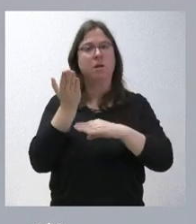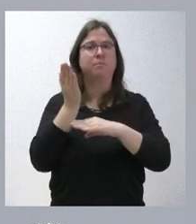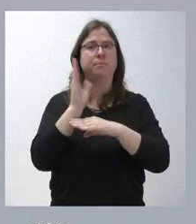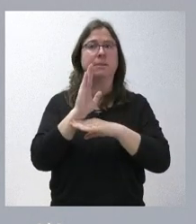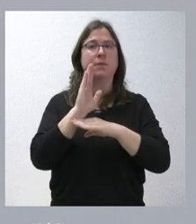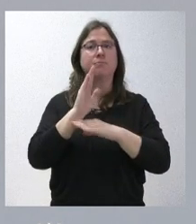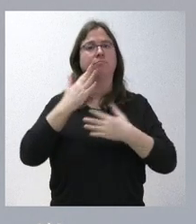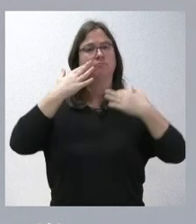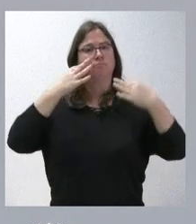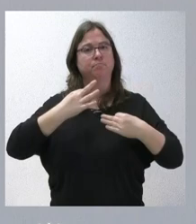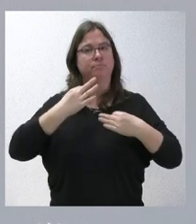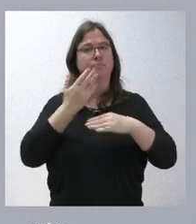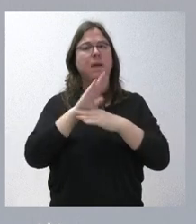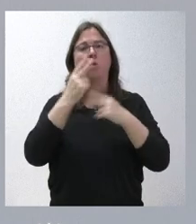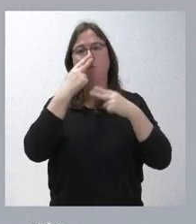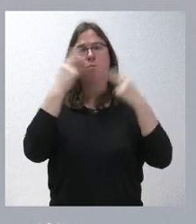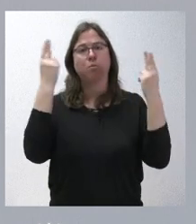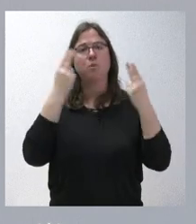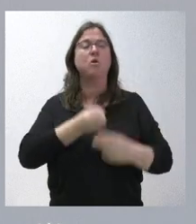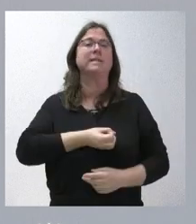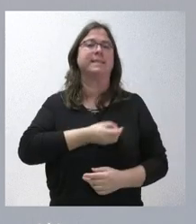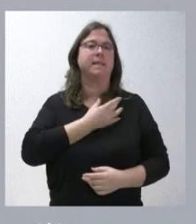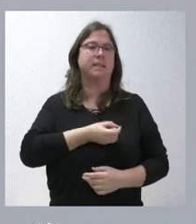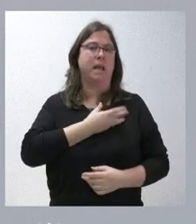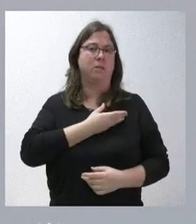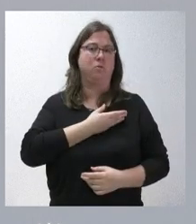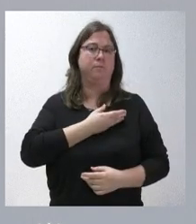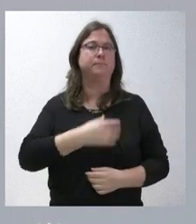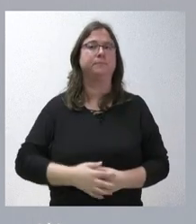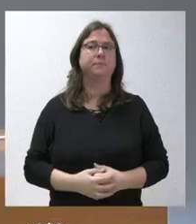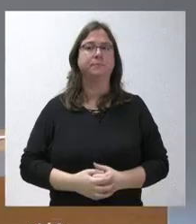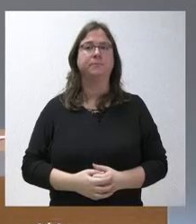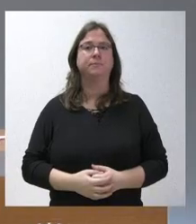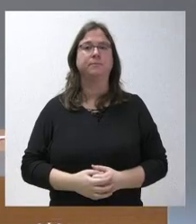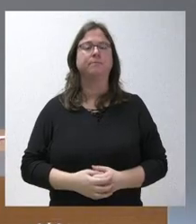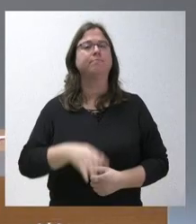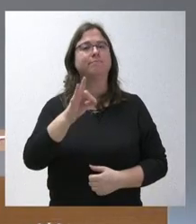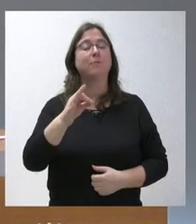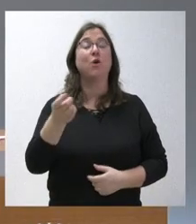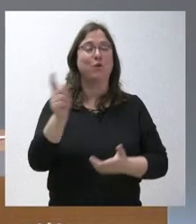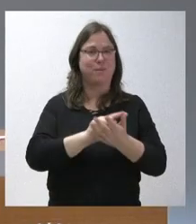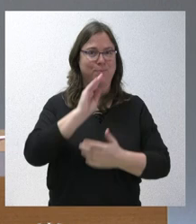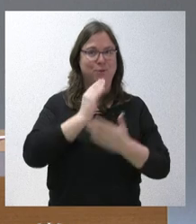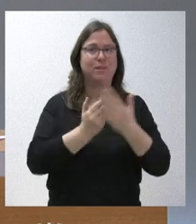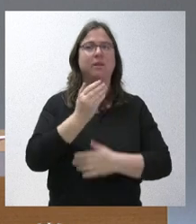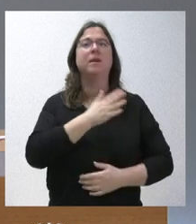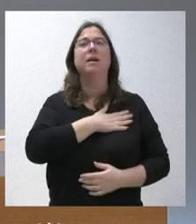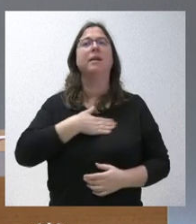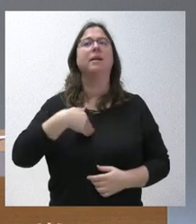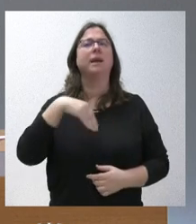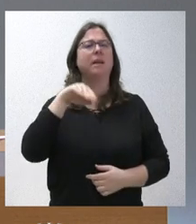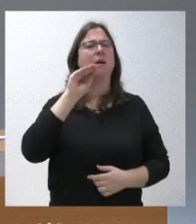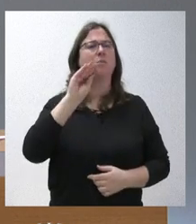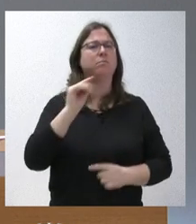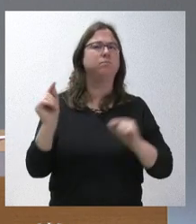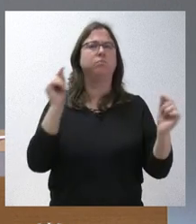legítima de los empleadores públicos que son los sindicatos elegidos recientemente sí eh buenas de nuevo eh le quería preguntar por la discrepancia en